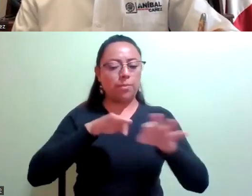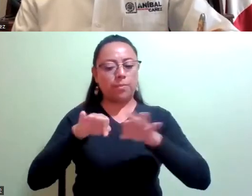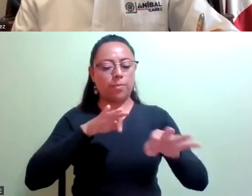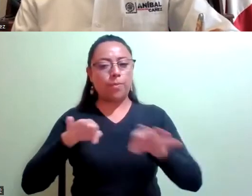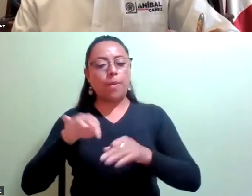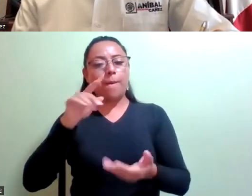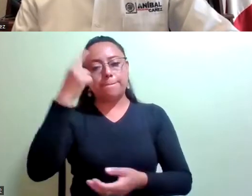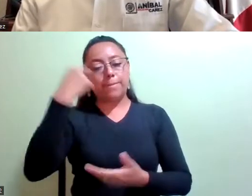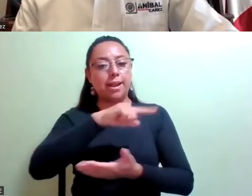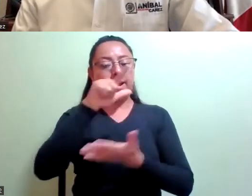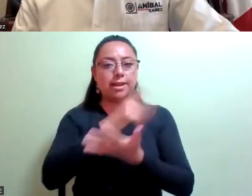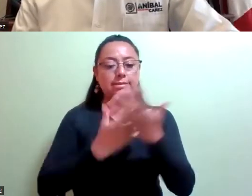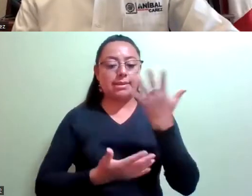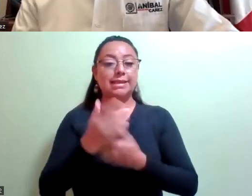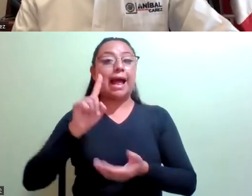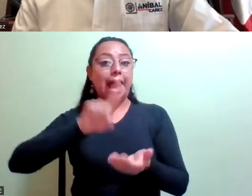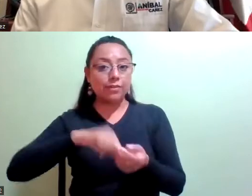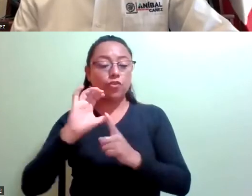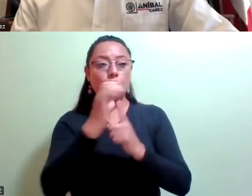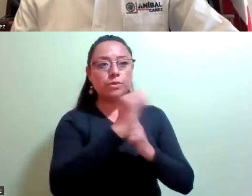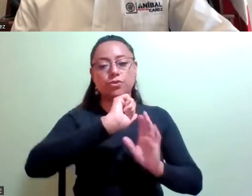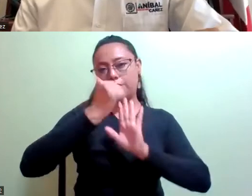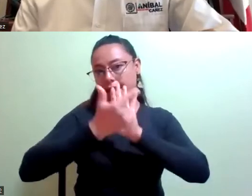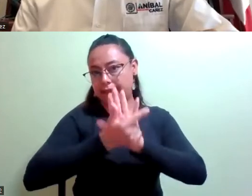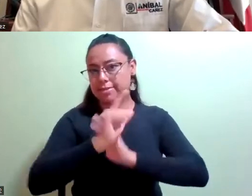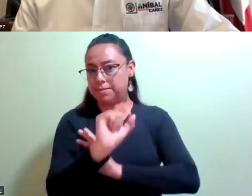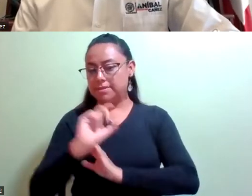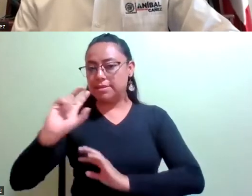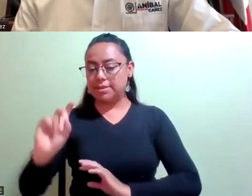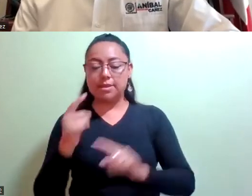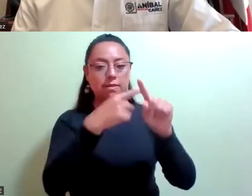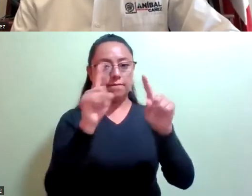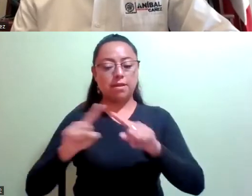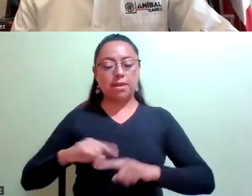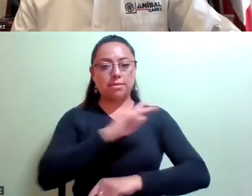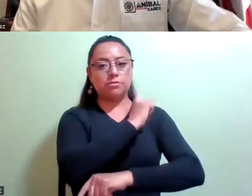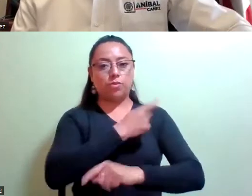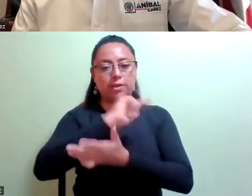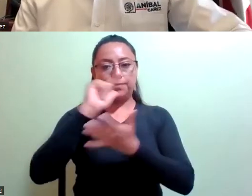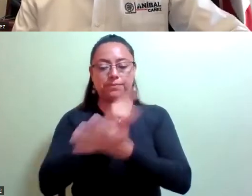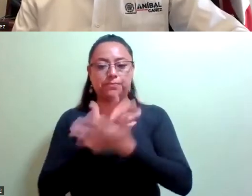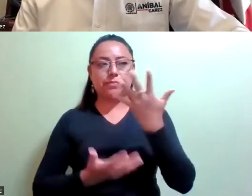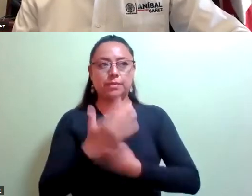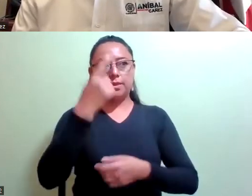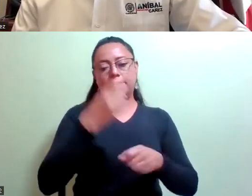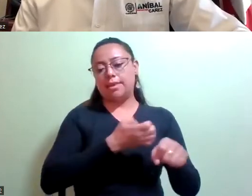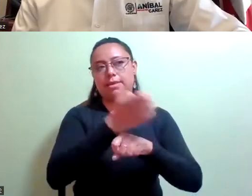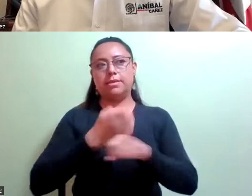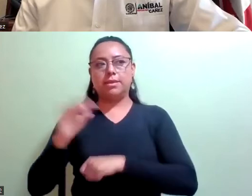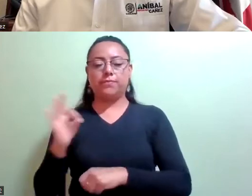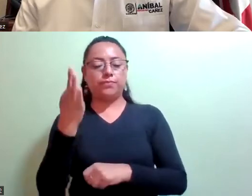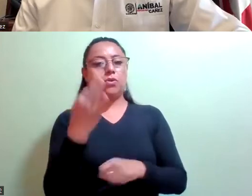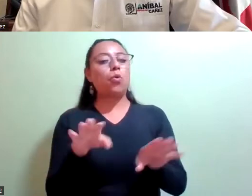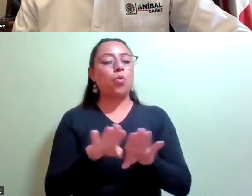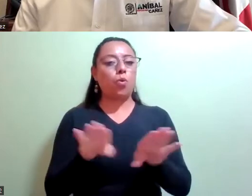de la Agenda 2030 en distintos poderes legislativos de las entidades federativas bajo la denominación